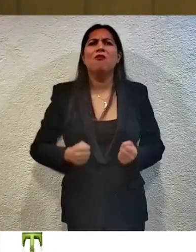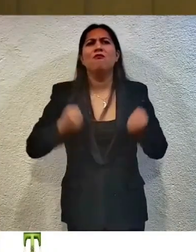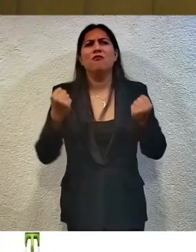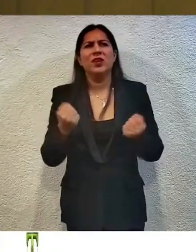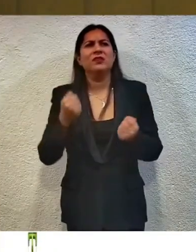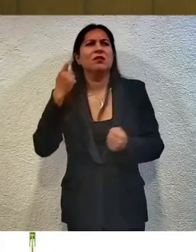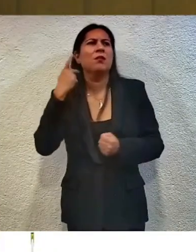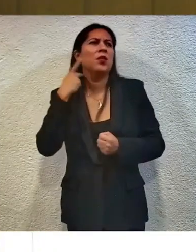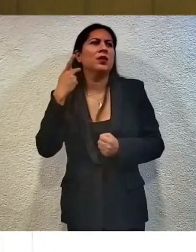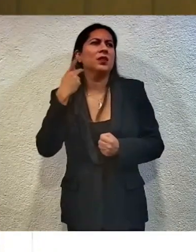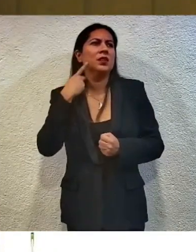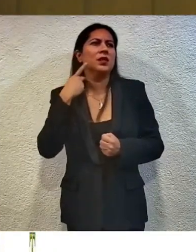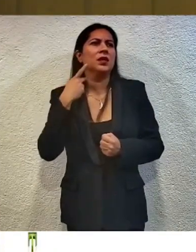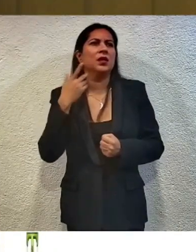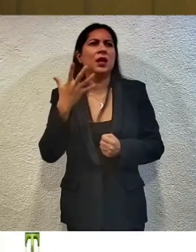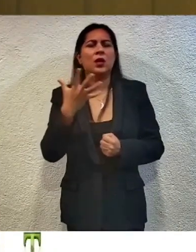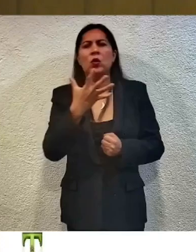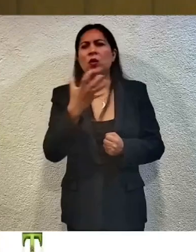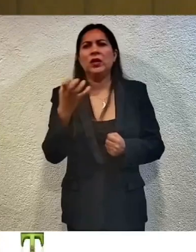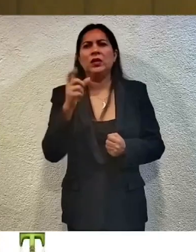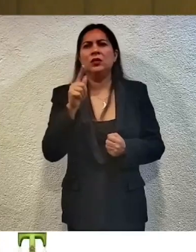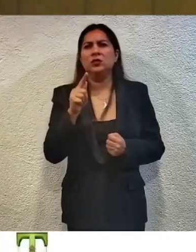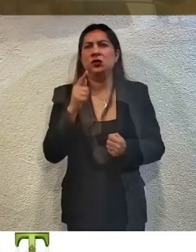política con